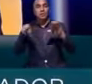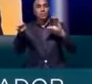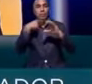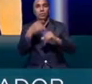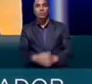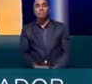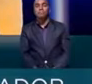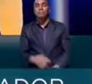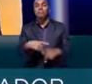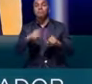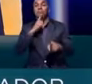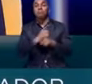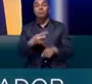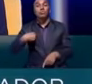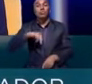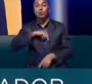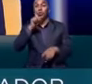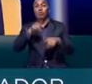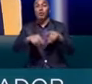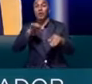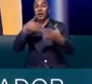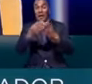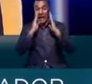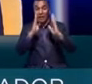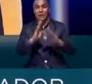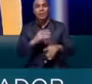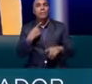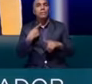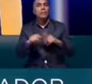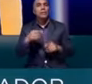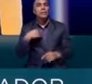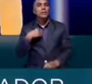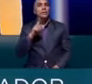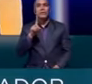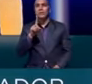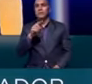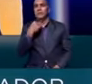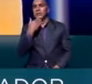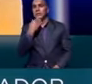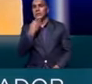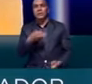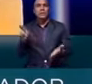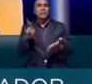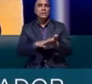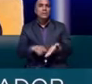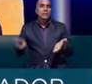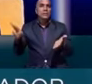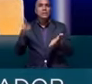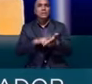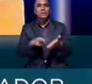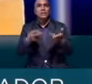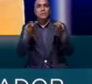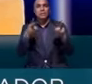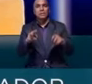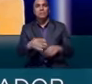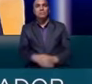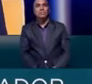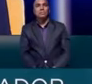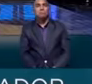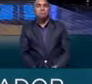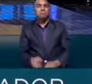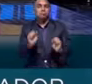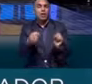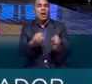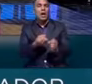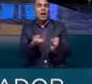pero evidentemente no podemos atender todas. Y hay una que está cuestionando insistentemente, y también nos